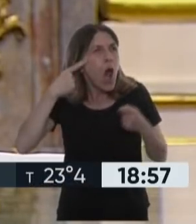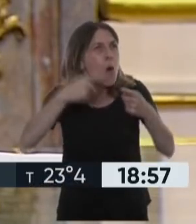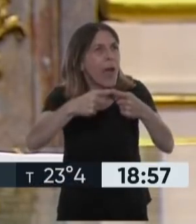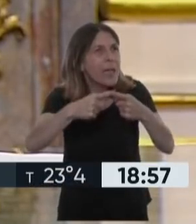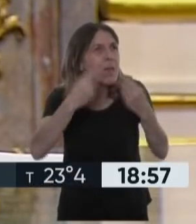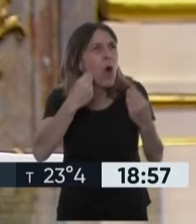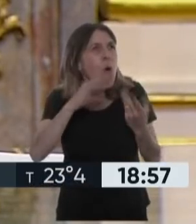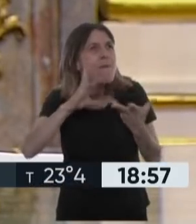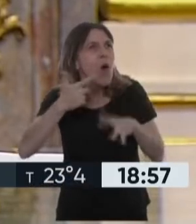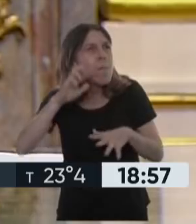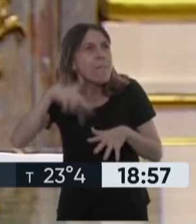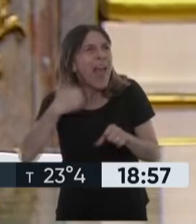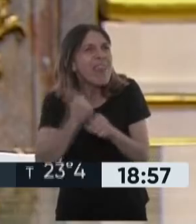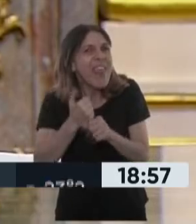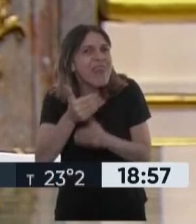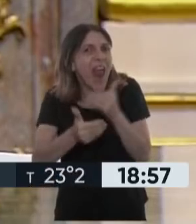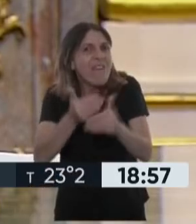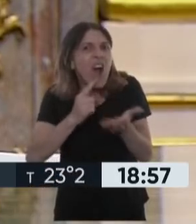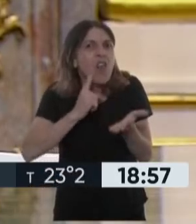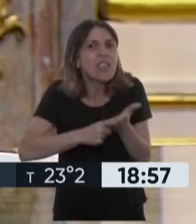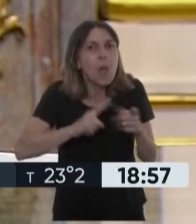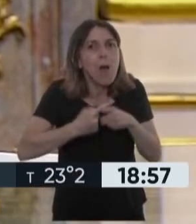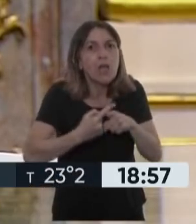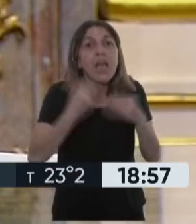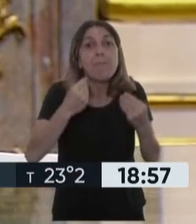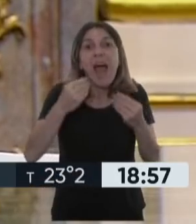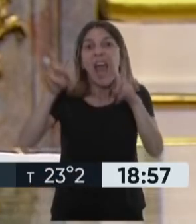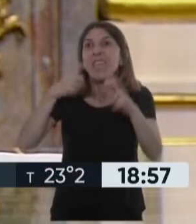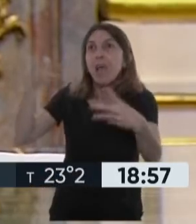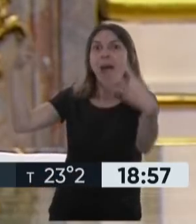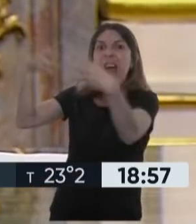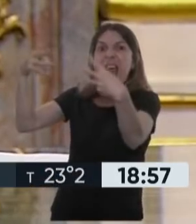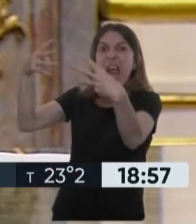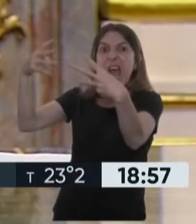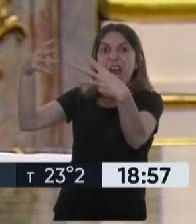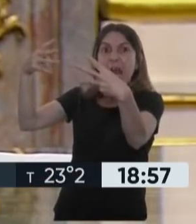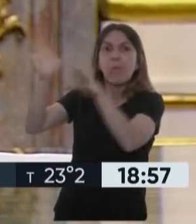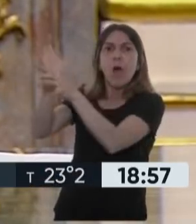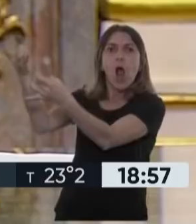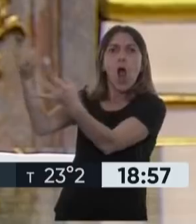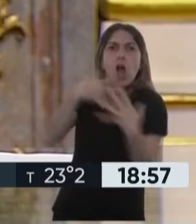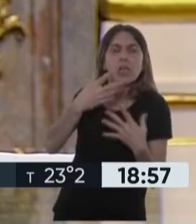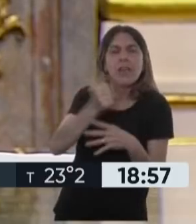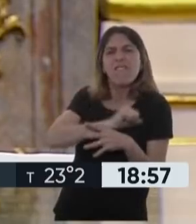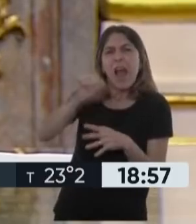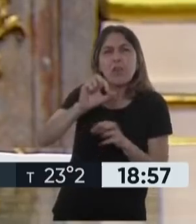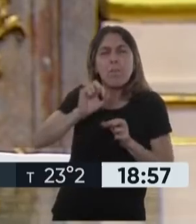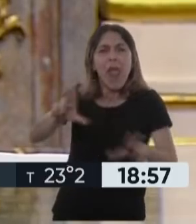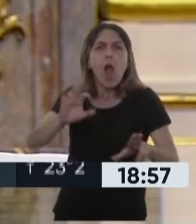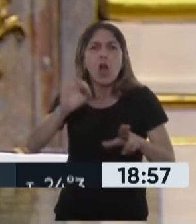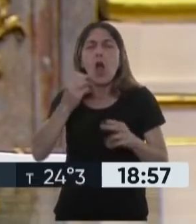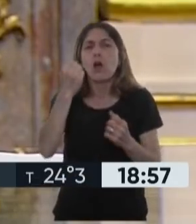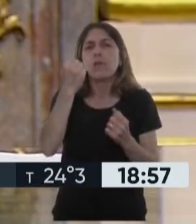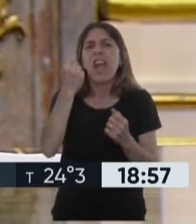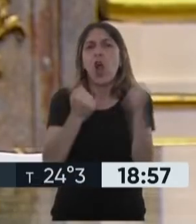para garantizar que este shock de la guerra no tenga un impacto desigualador, un impacto